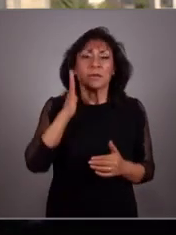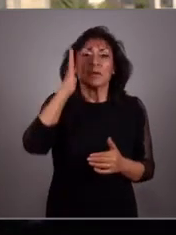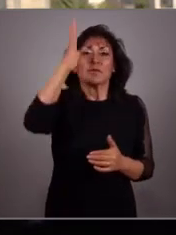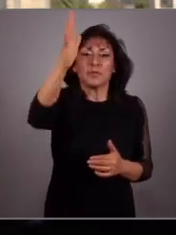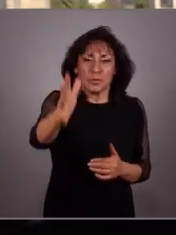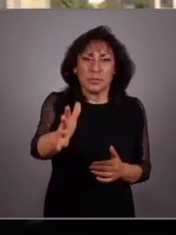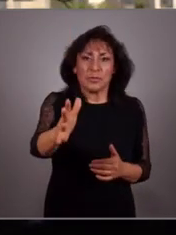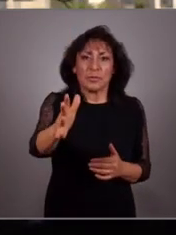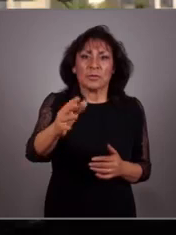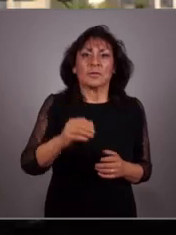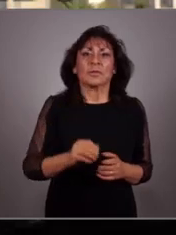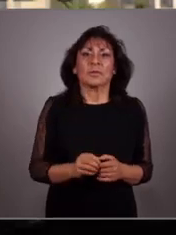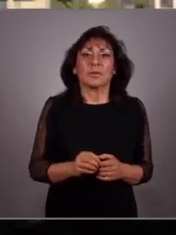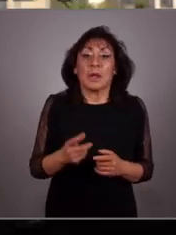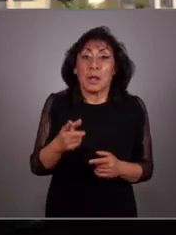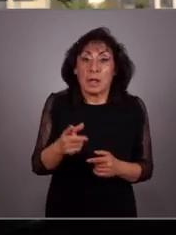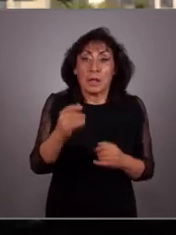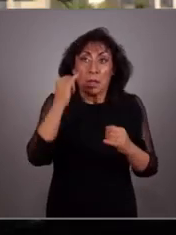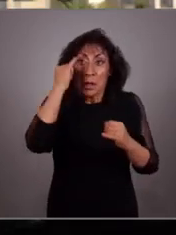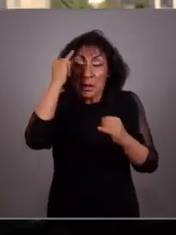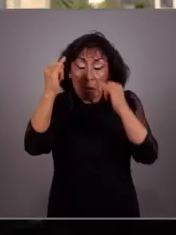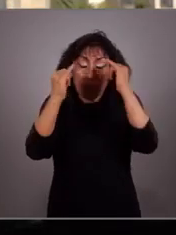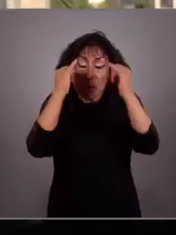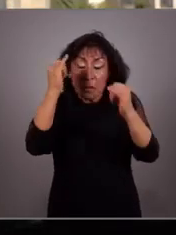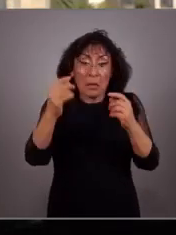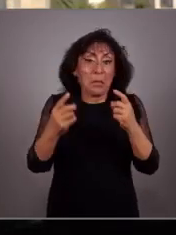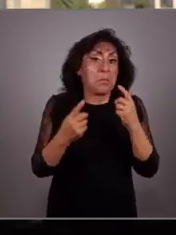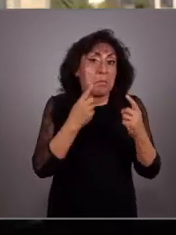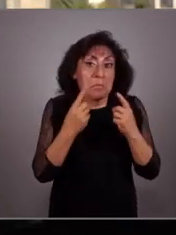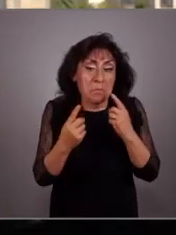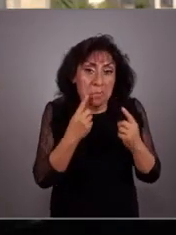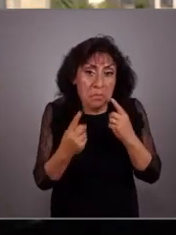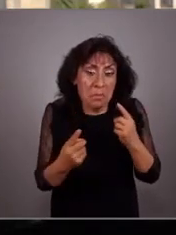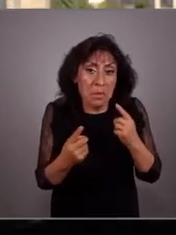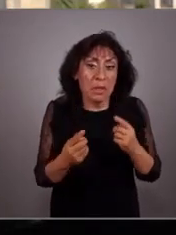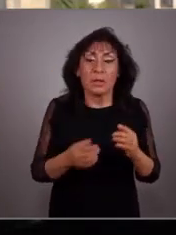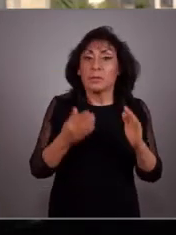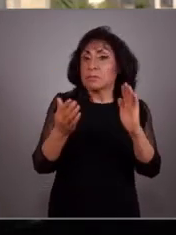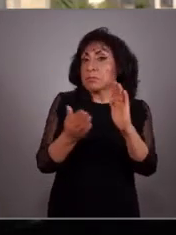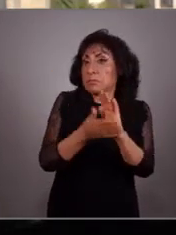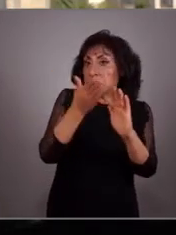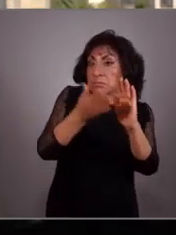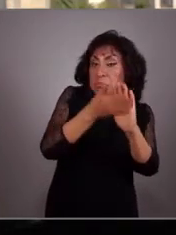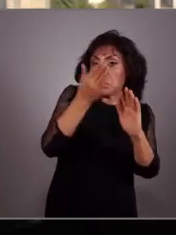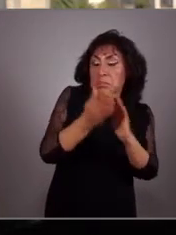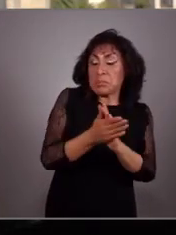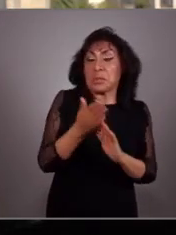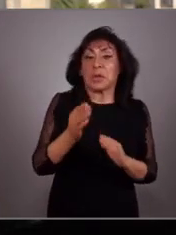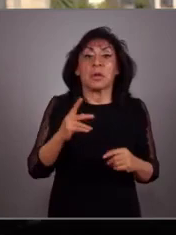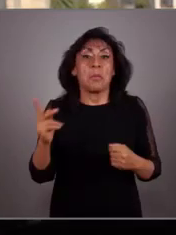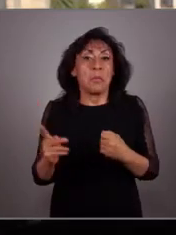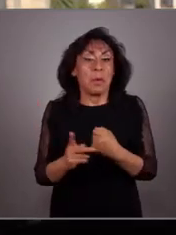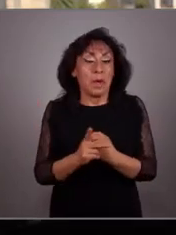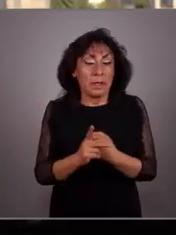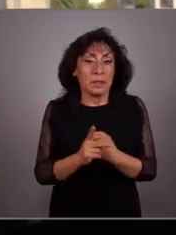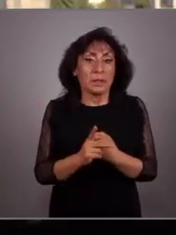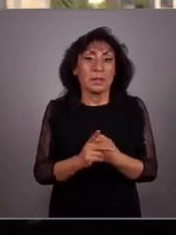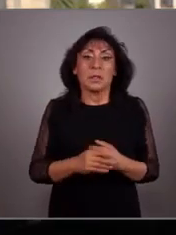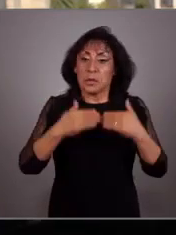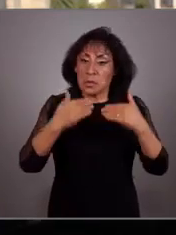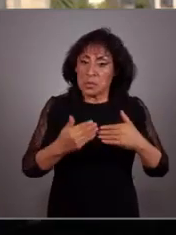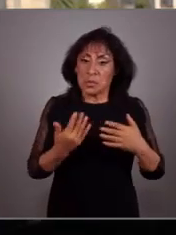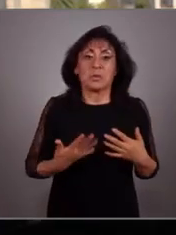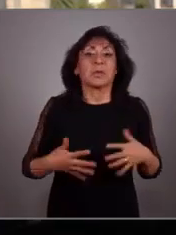futuro nos invita a poner nuestras diferencias en la mesa para construir con ellas un país más justo e